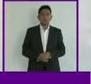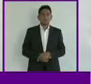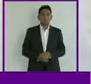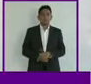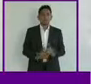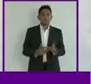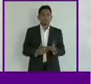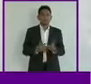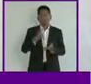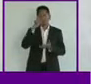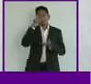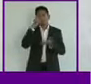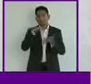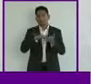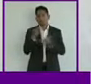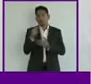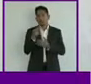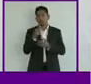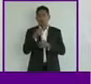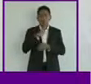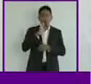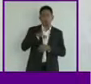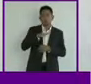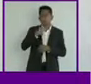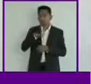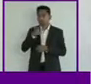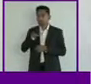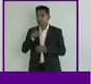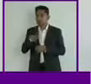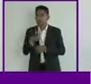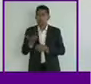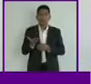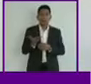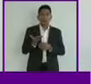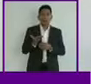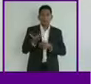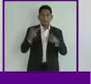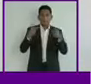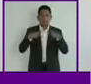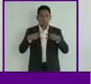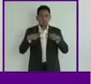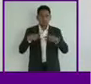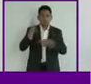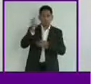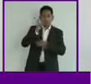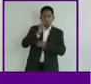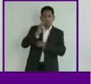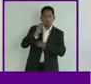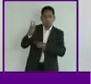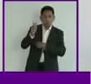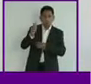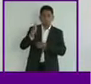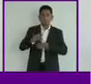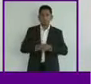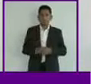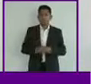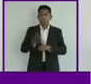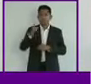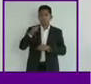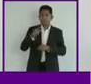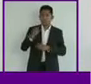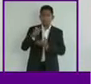Debemos buscar orientación y también buscar a profesionales que nos ayuden a llevar a cabo todo